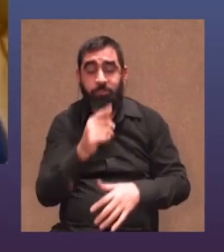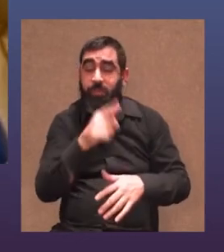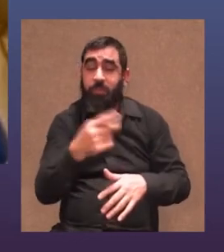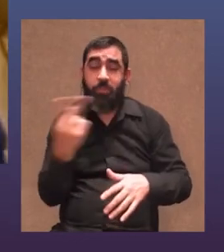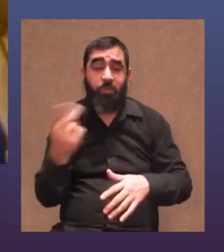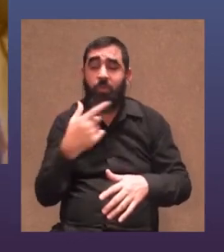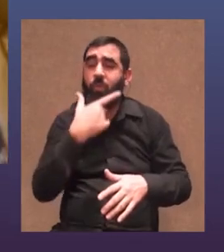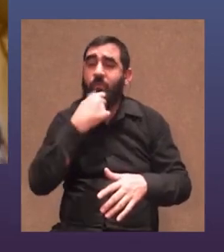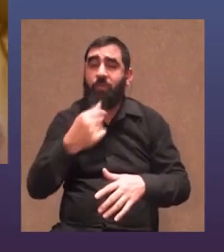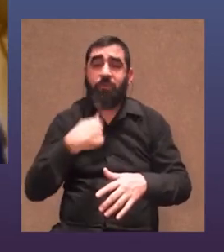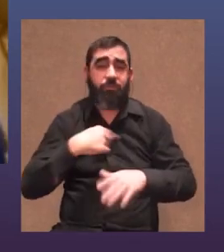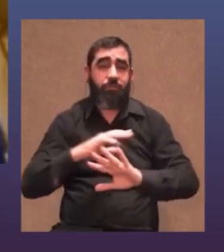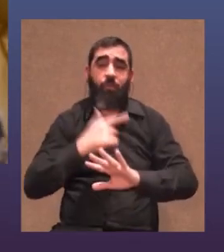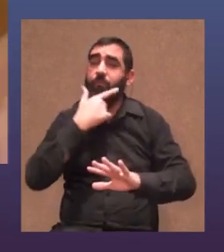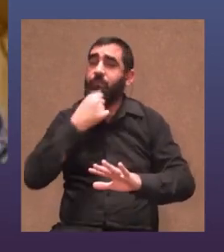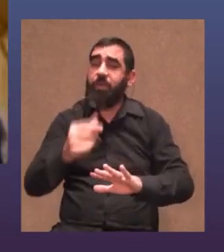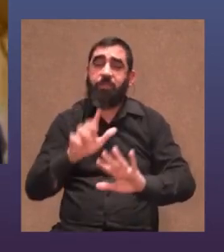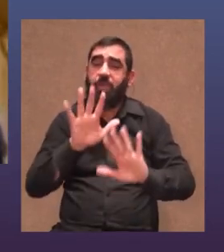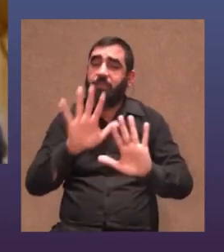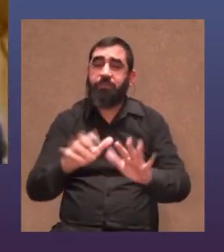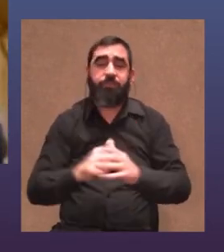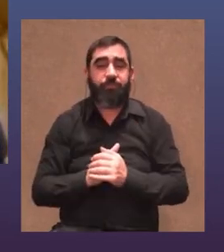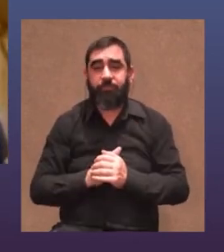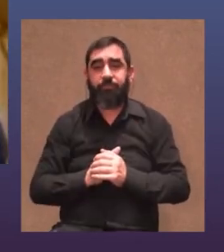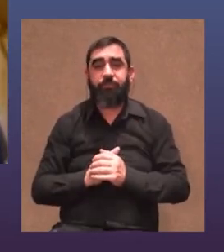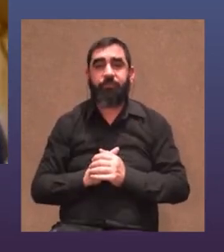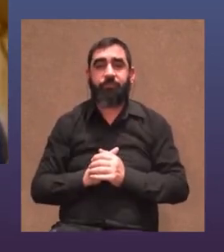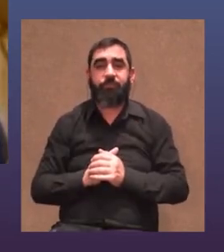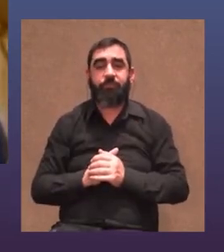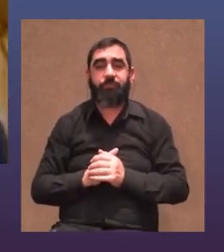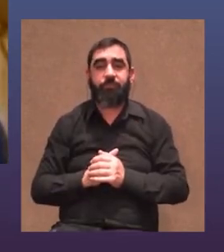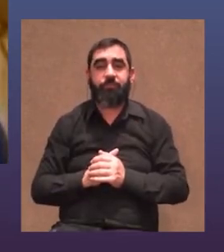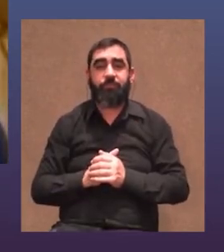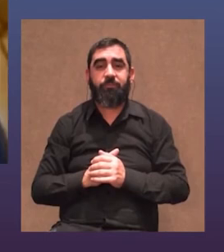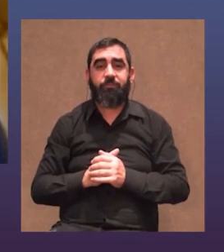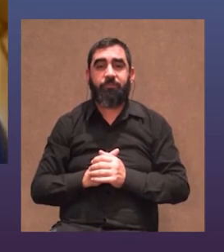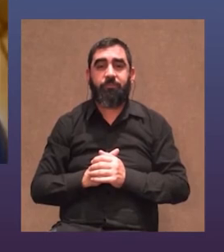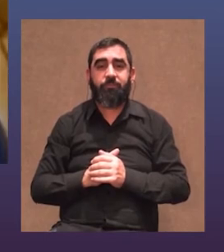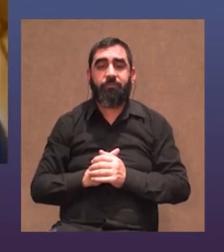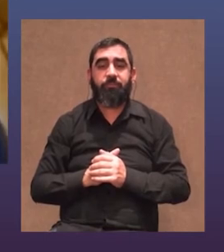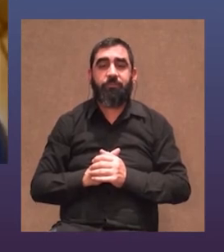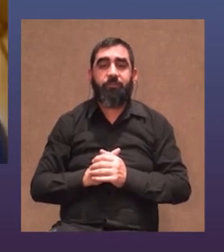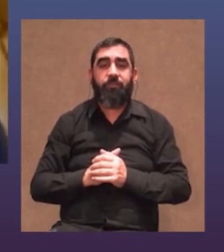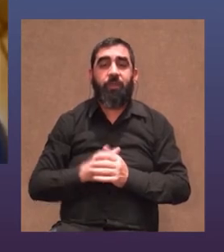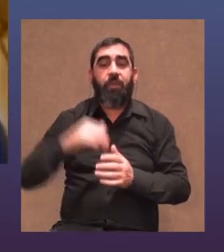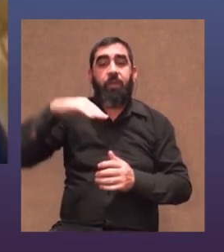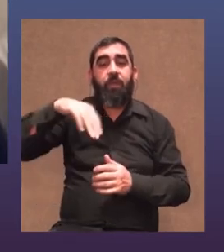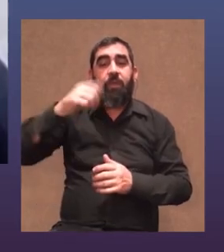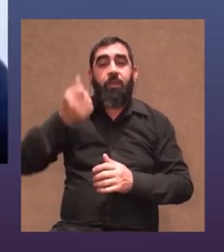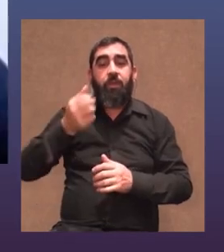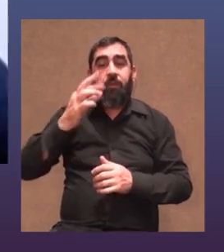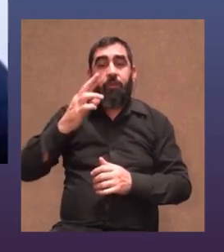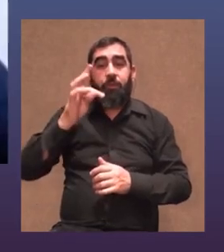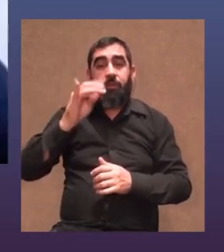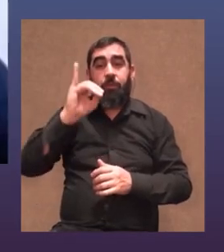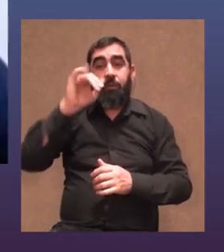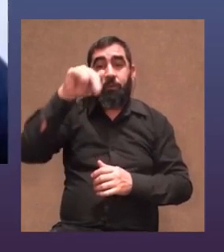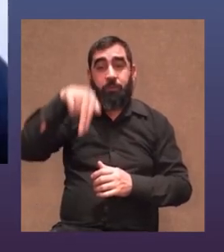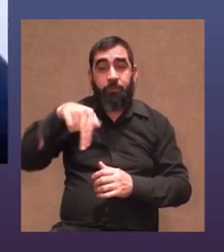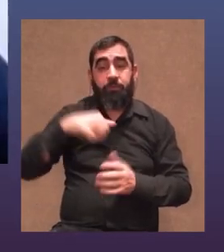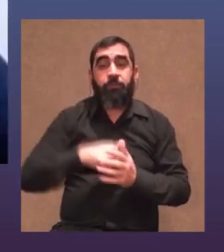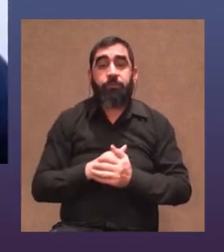eso, es sencillo lo mío. Bien. Es romanticismo. Gracias. ¿Martín?